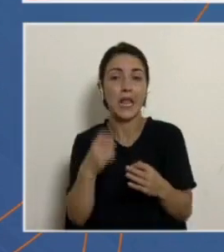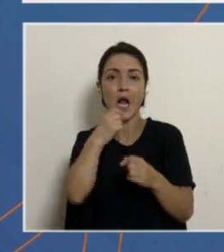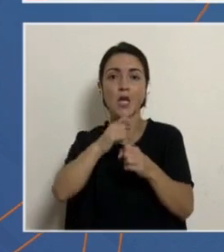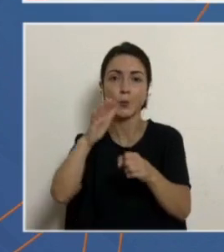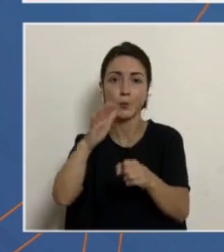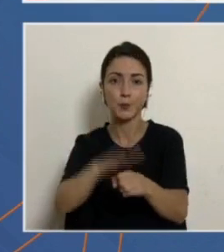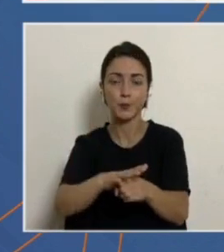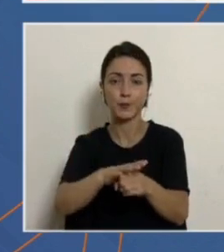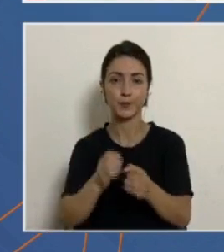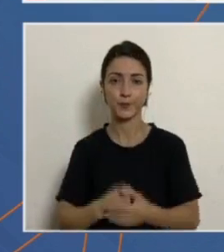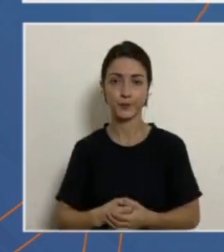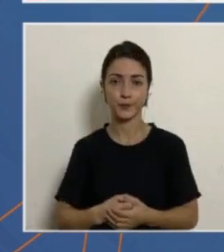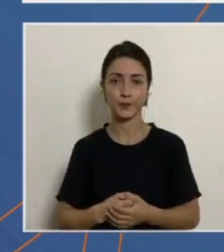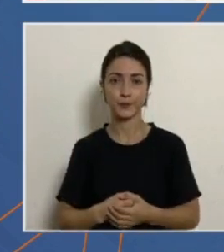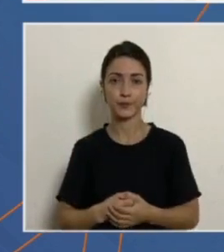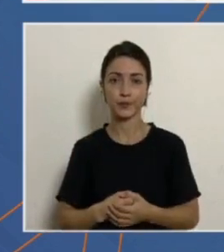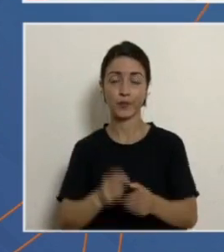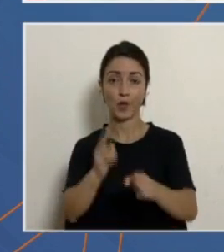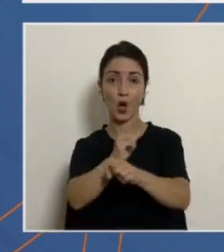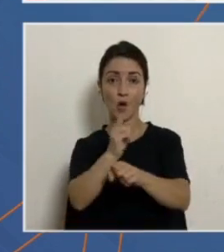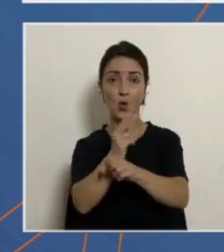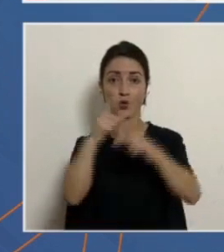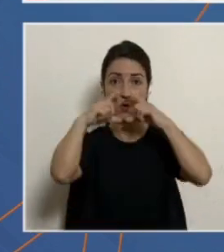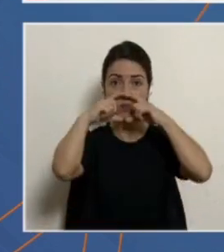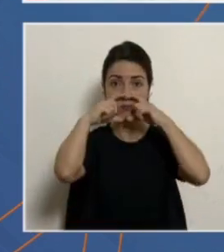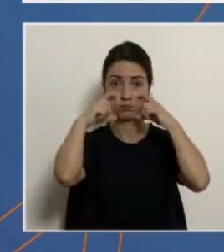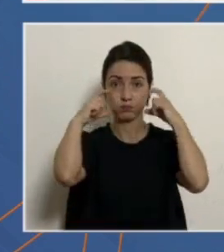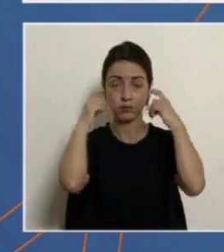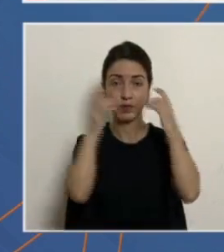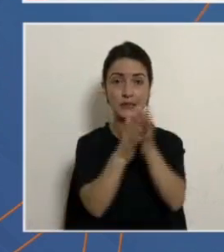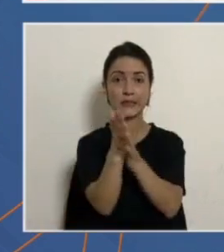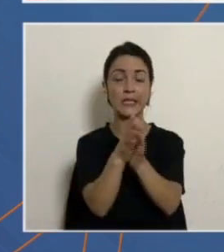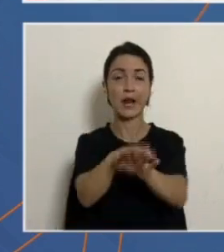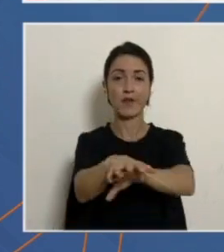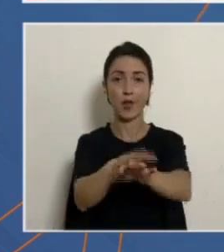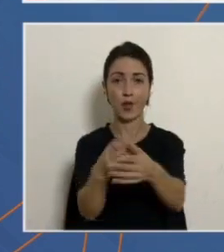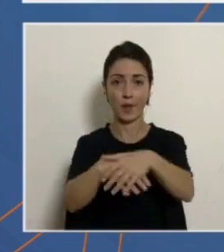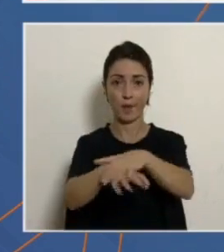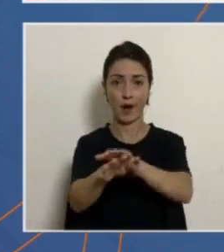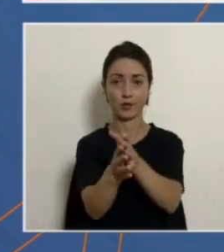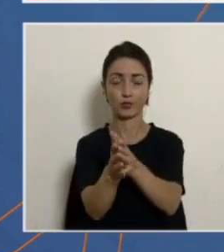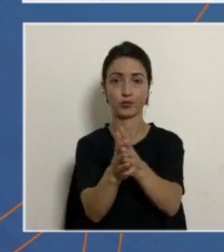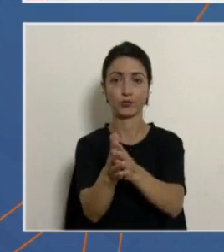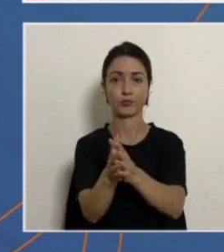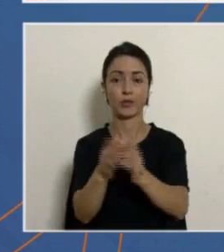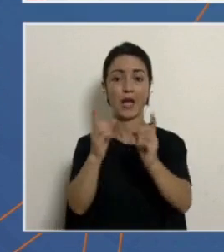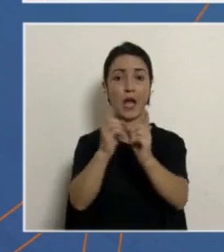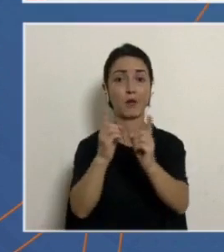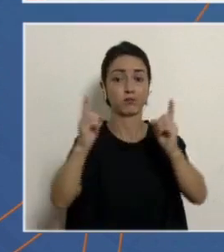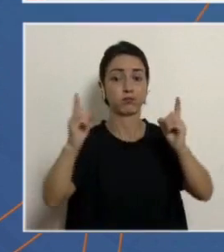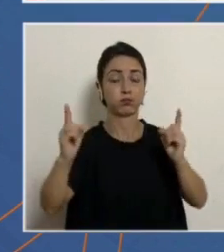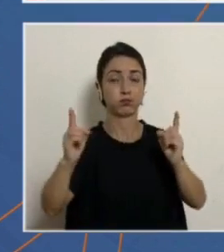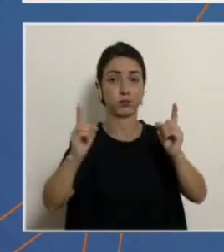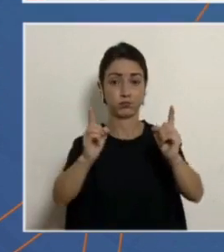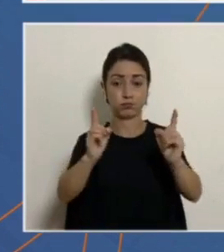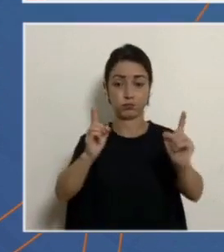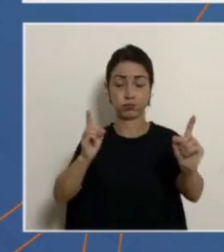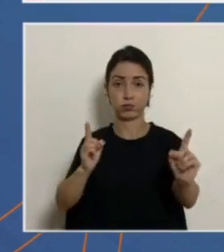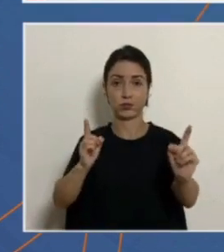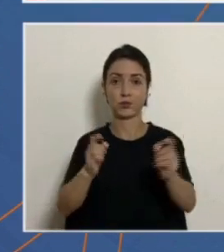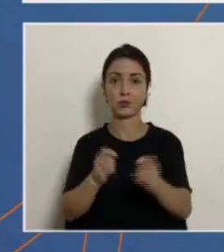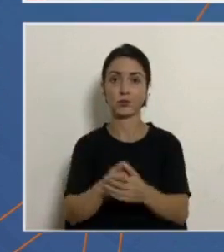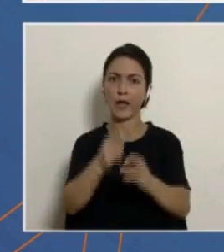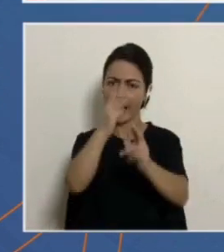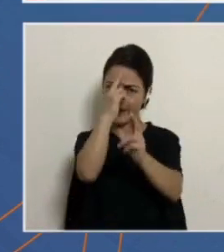cumplir con el uso de la mascarilla, con el lavado de manos, con el distanciamiento social, con